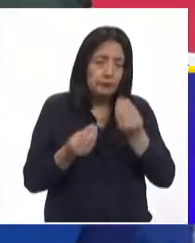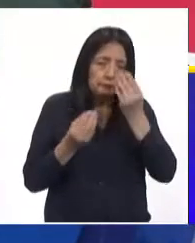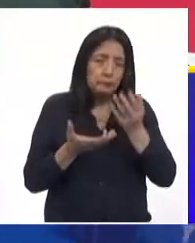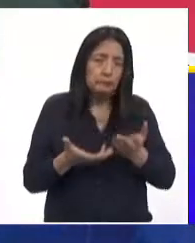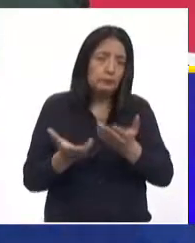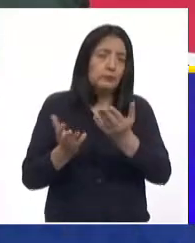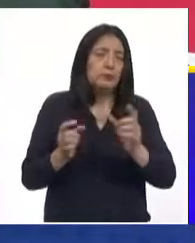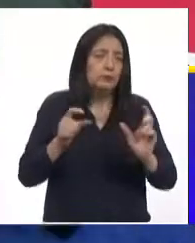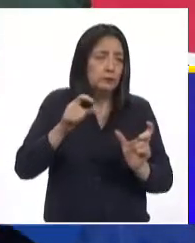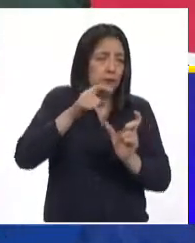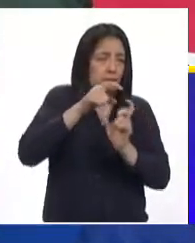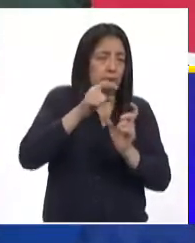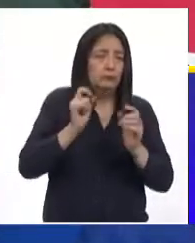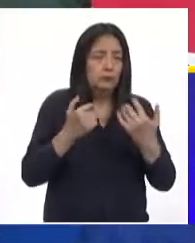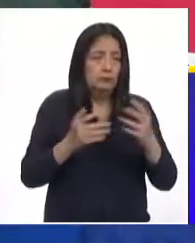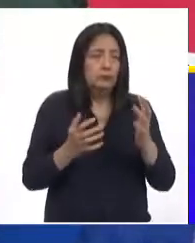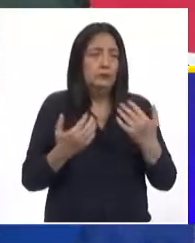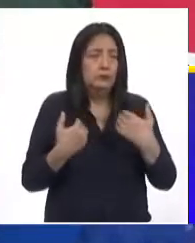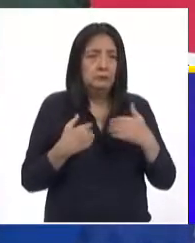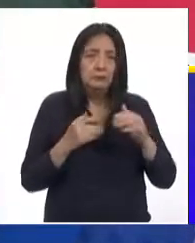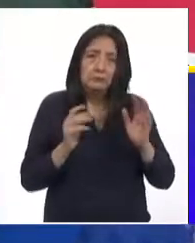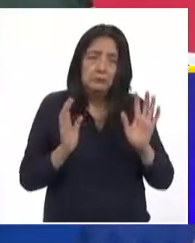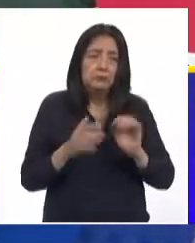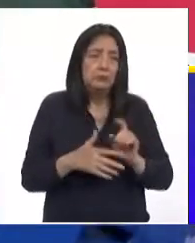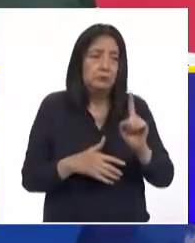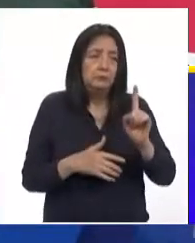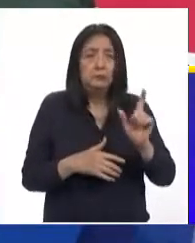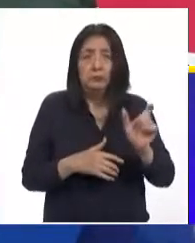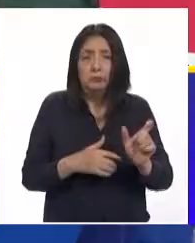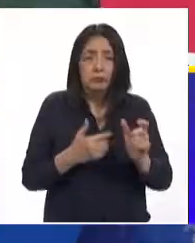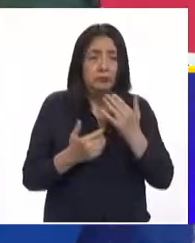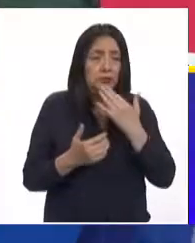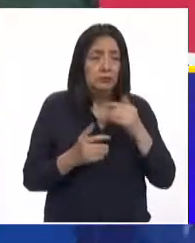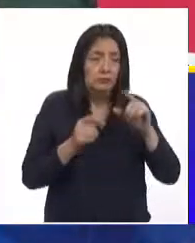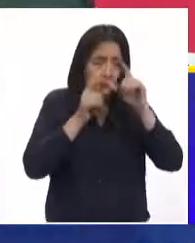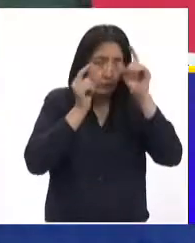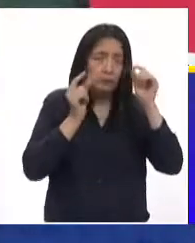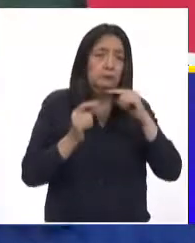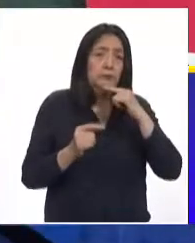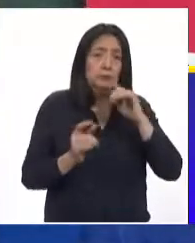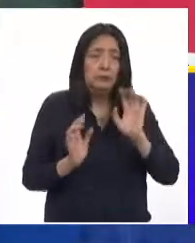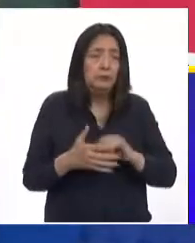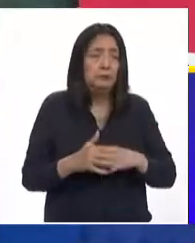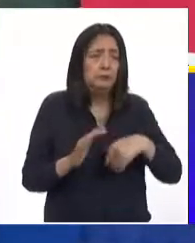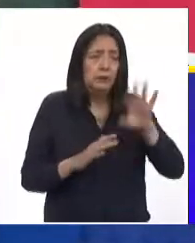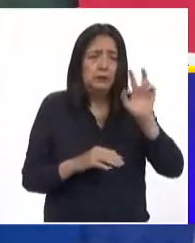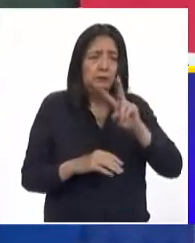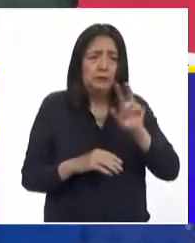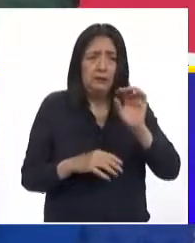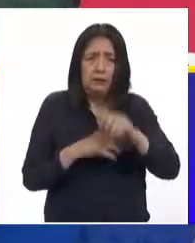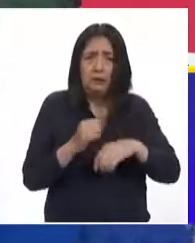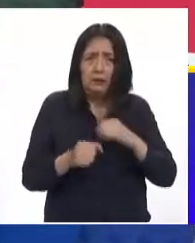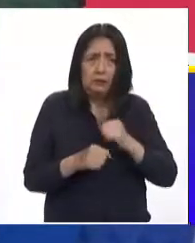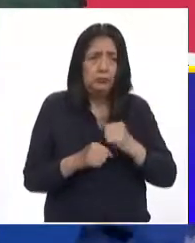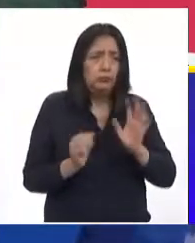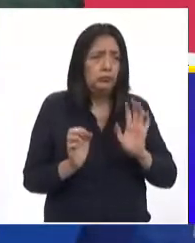Contraloría. Se tiene entendido que uno de los casos se trata de una enfermera que tiene más de 20 años